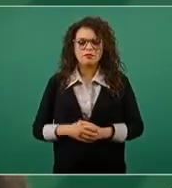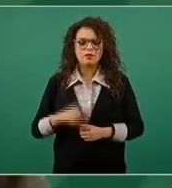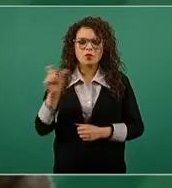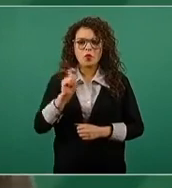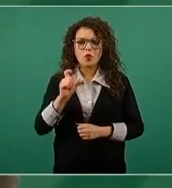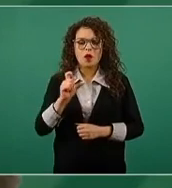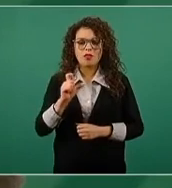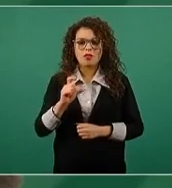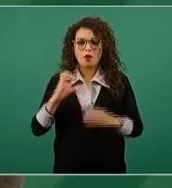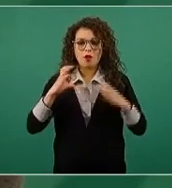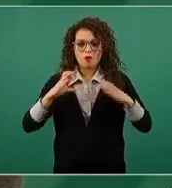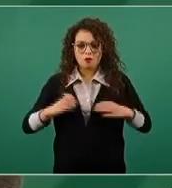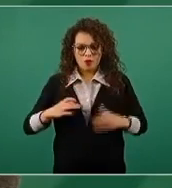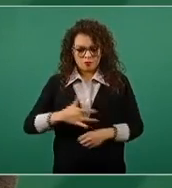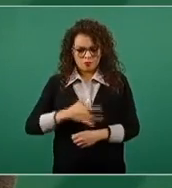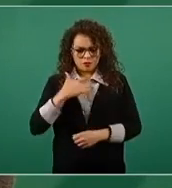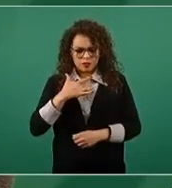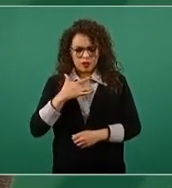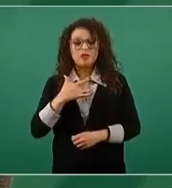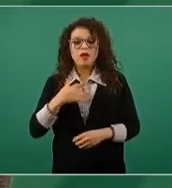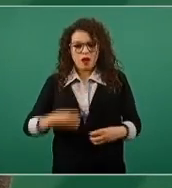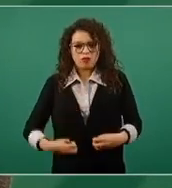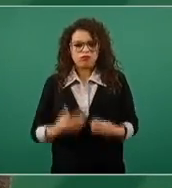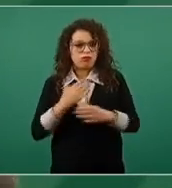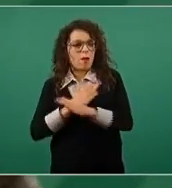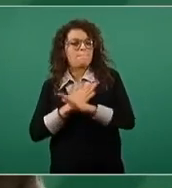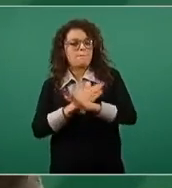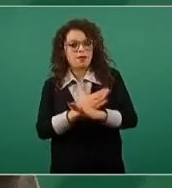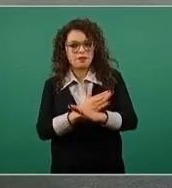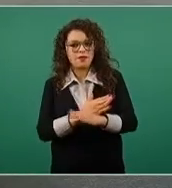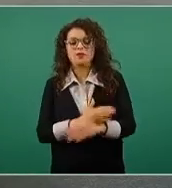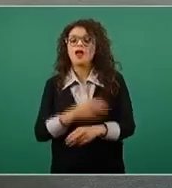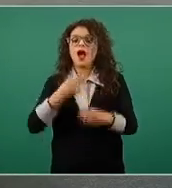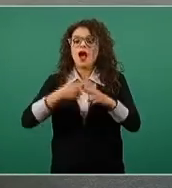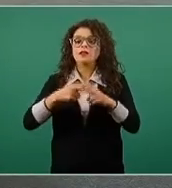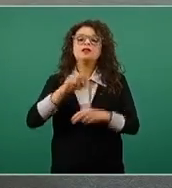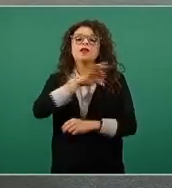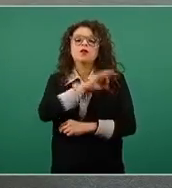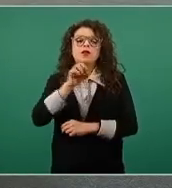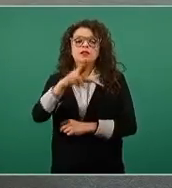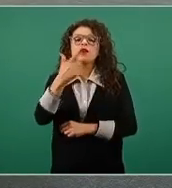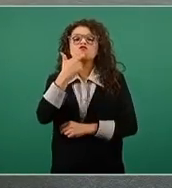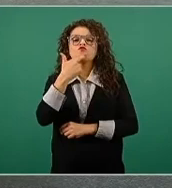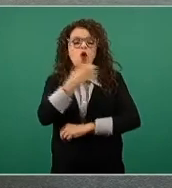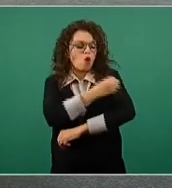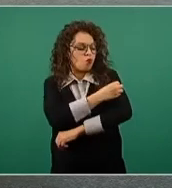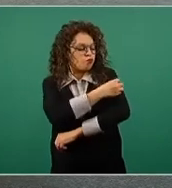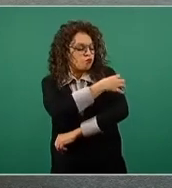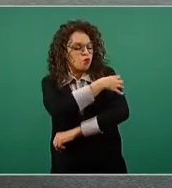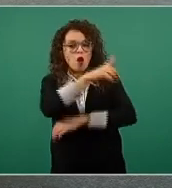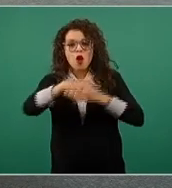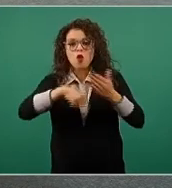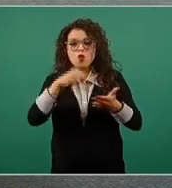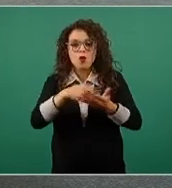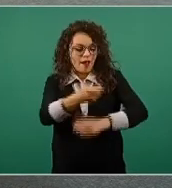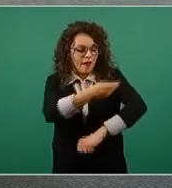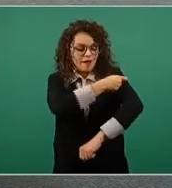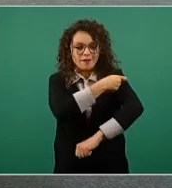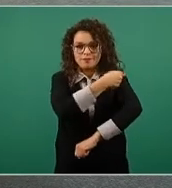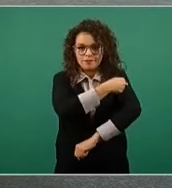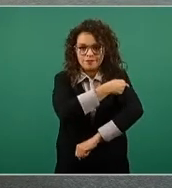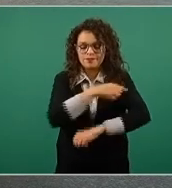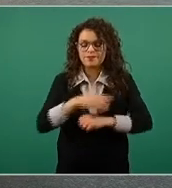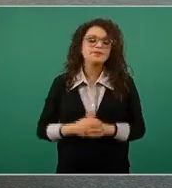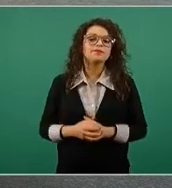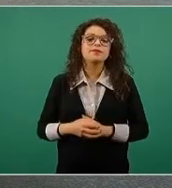respuesta inmune, enrojecimiento en el sitio de inyección. Entonces, generalmente estas son. Ahora, ESAVIs también pueden ser